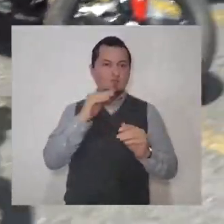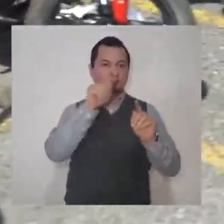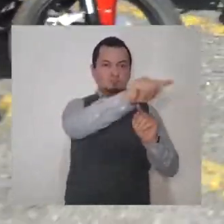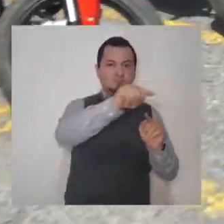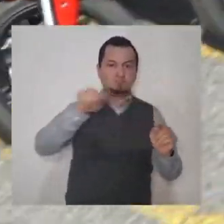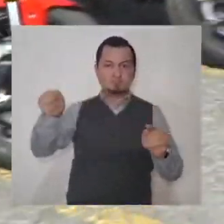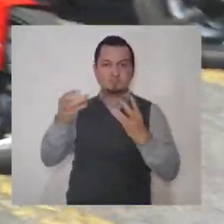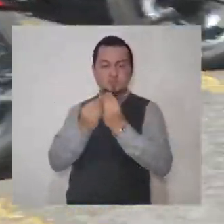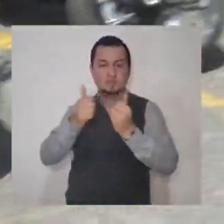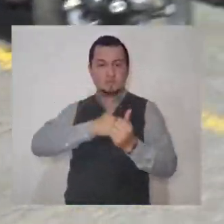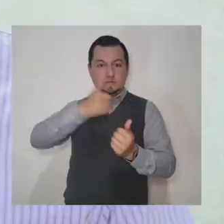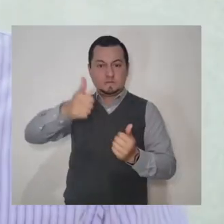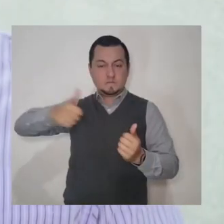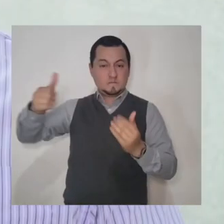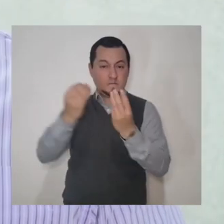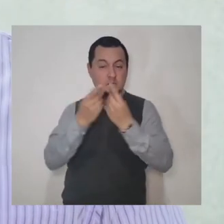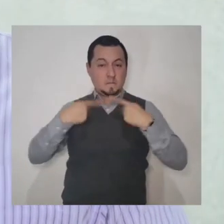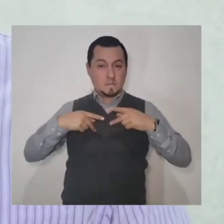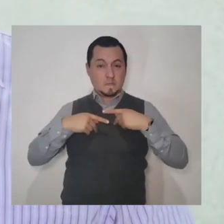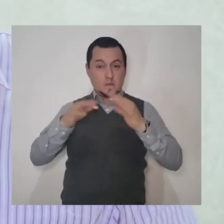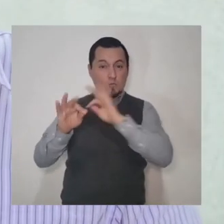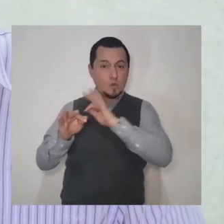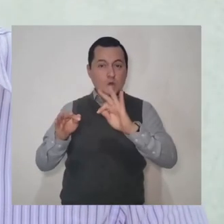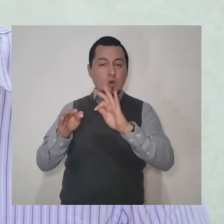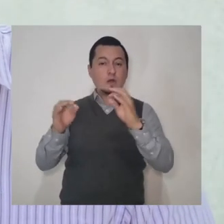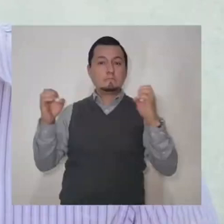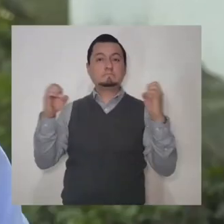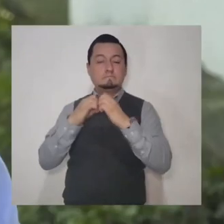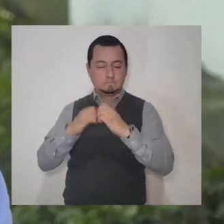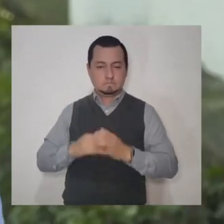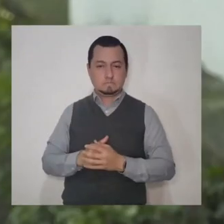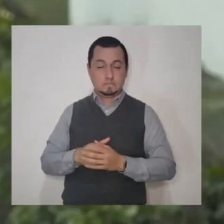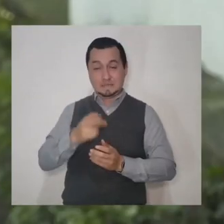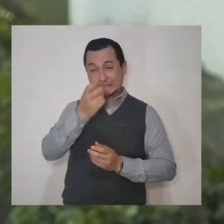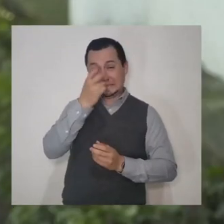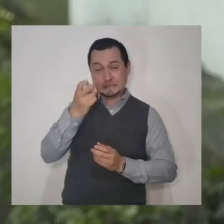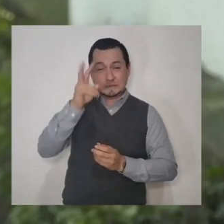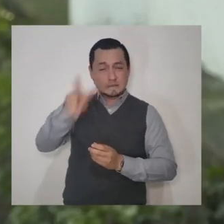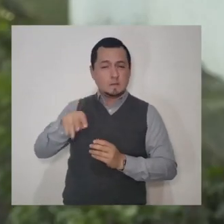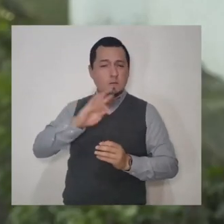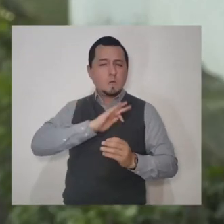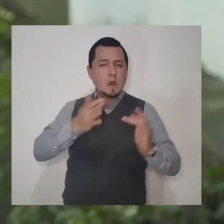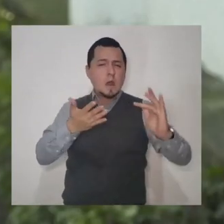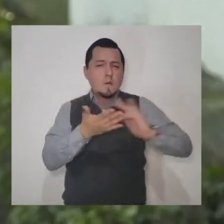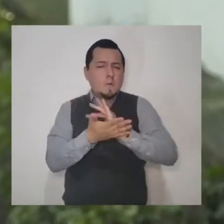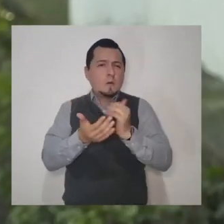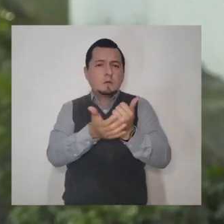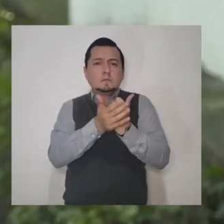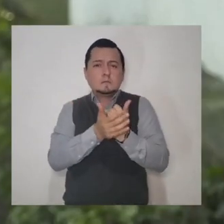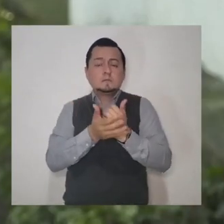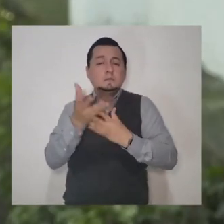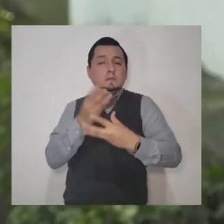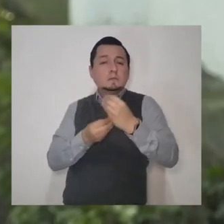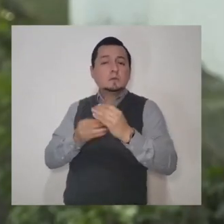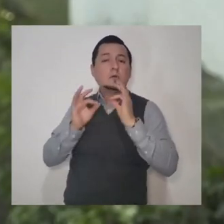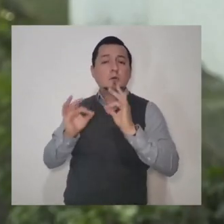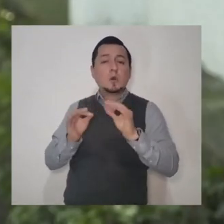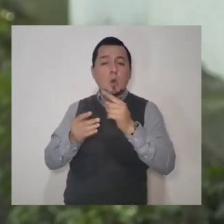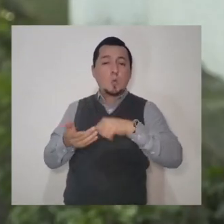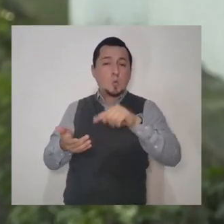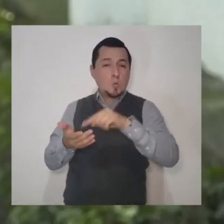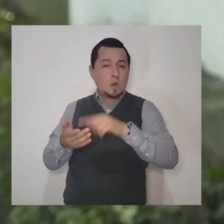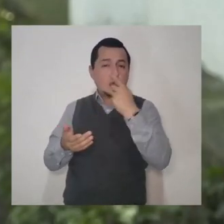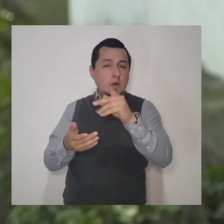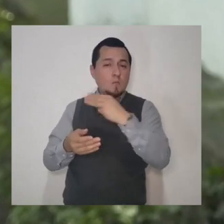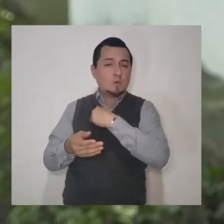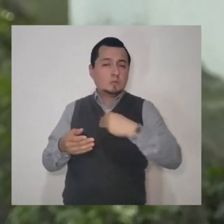donde nos están procurando que en su momento dado aborde seguridad pública. Pues es un apoyo que viene a fortalecer esta área tan